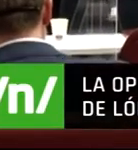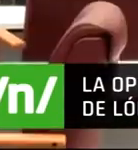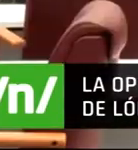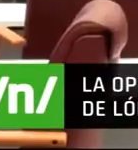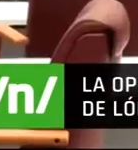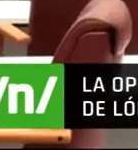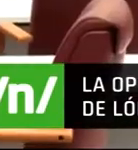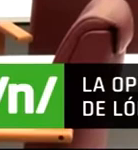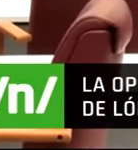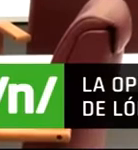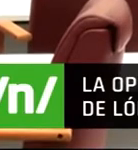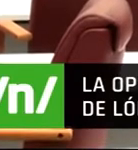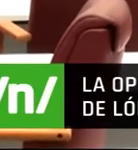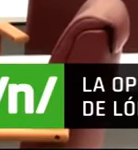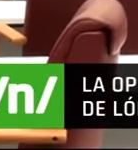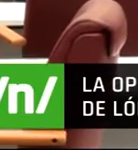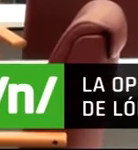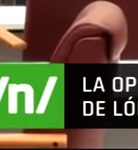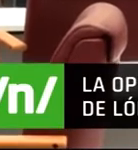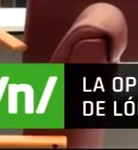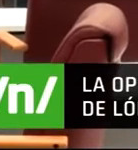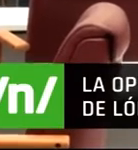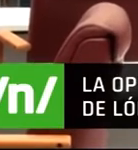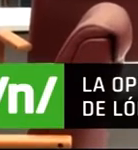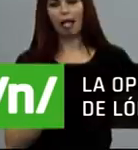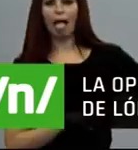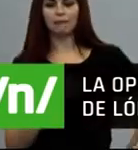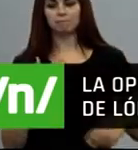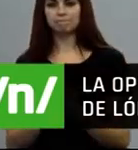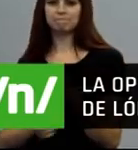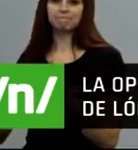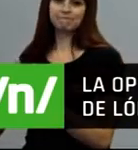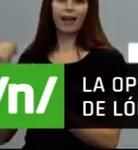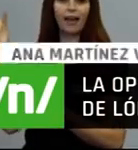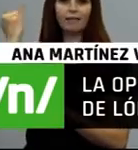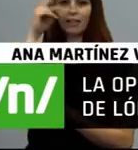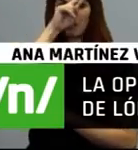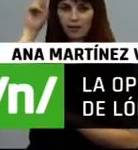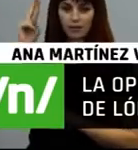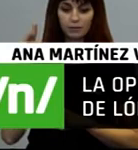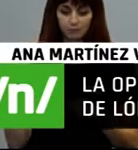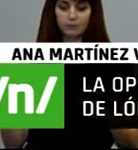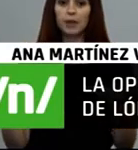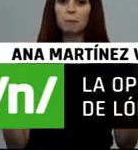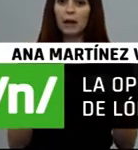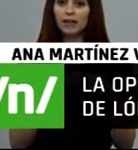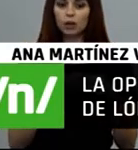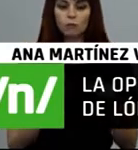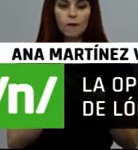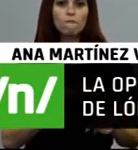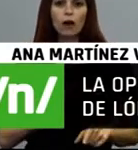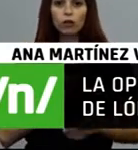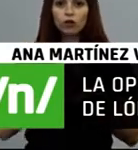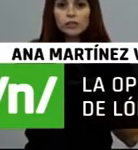claro el daño que consideran que el PP está haciendo a la democracia. Un partido que abandonó su vocación de servicio